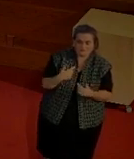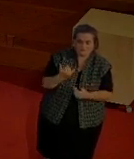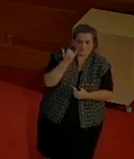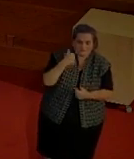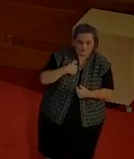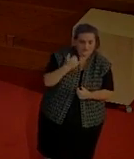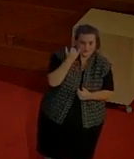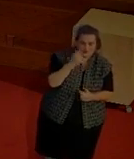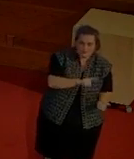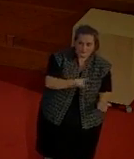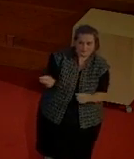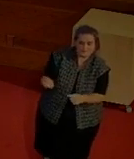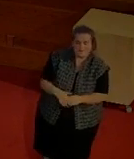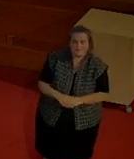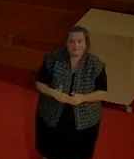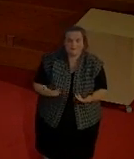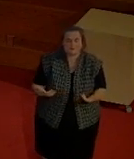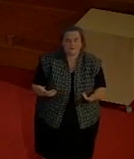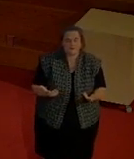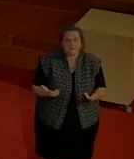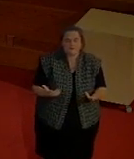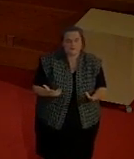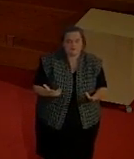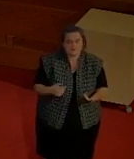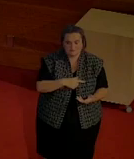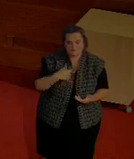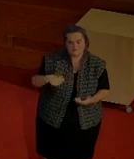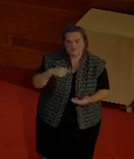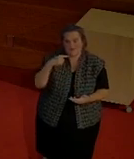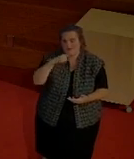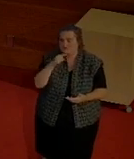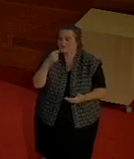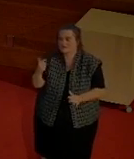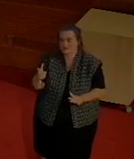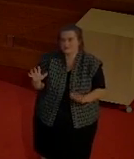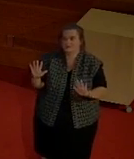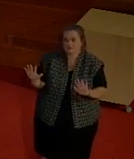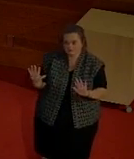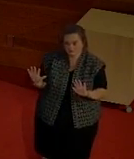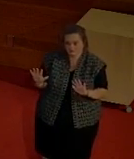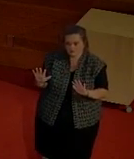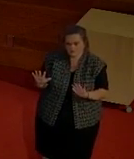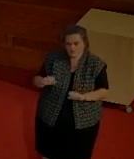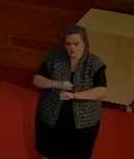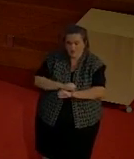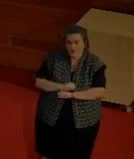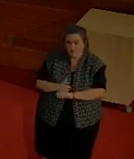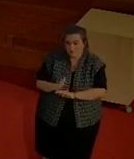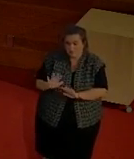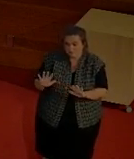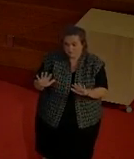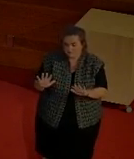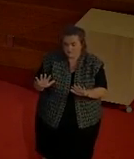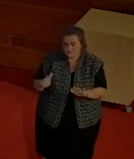china le está diciendo a Rusia no te pases porque como esto reviente no a escala ucraniana que